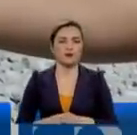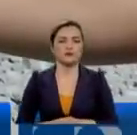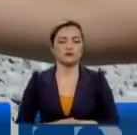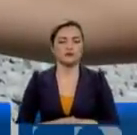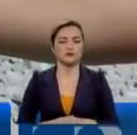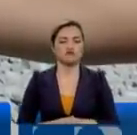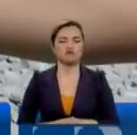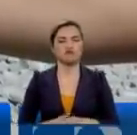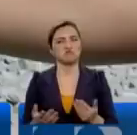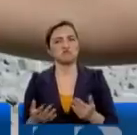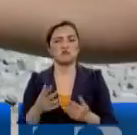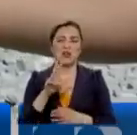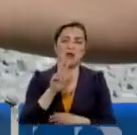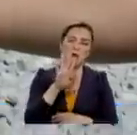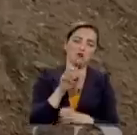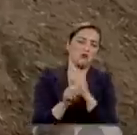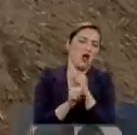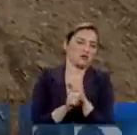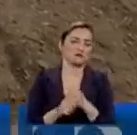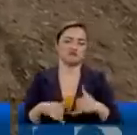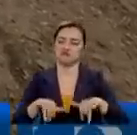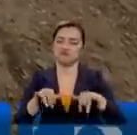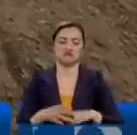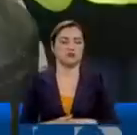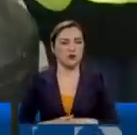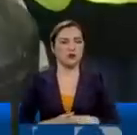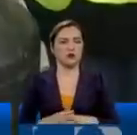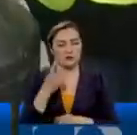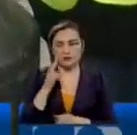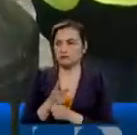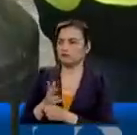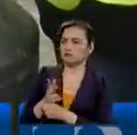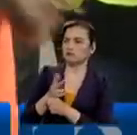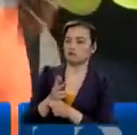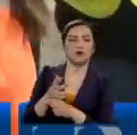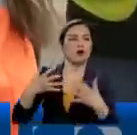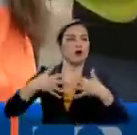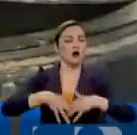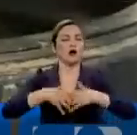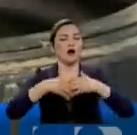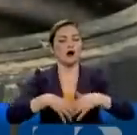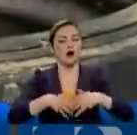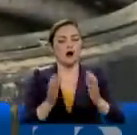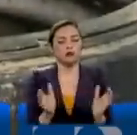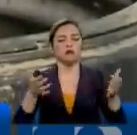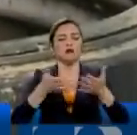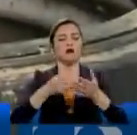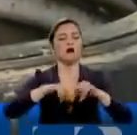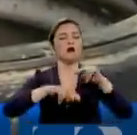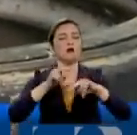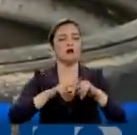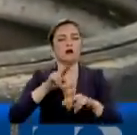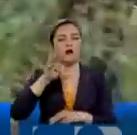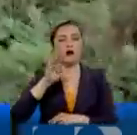para una vida útil de 3 a 4 años. Durante el recorrido pudimos observar una planta de construcción de bioles. Se trata de